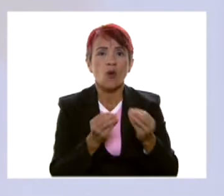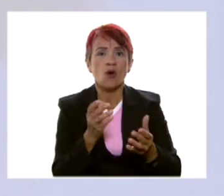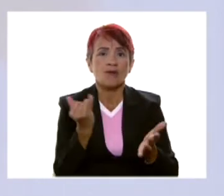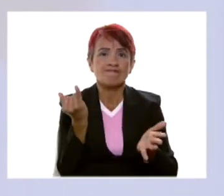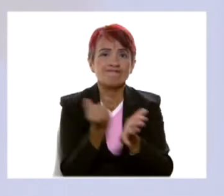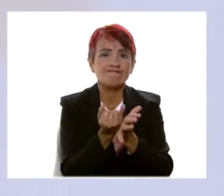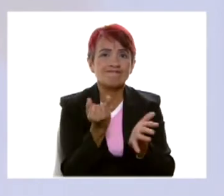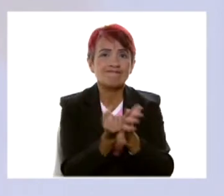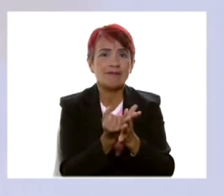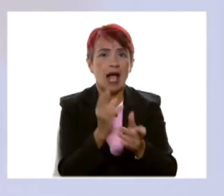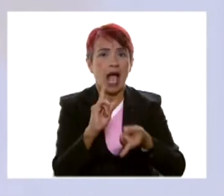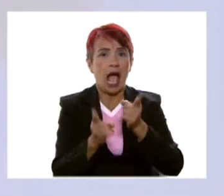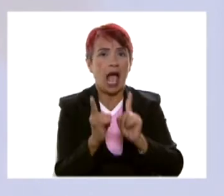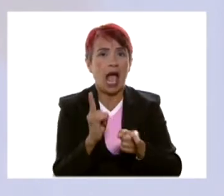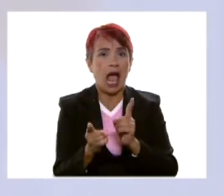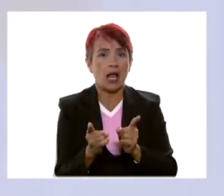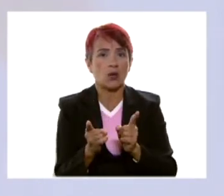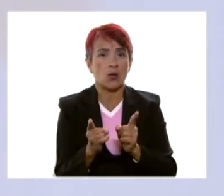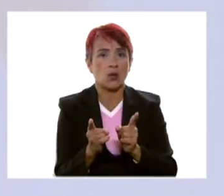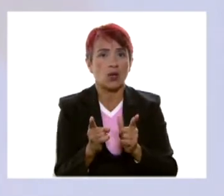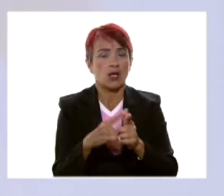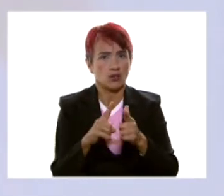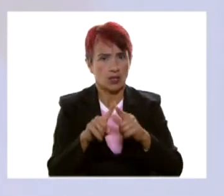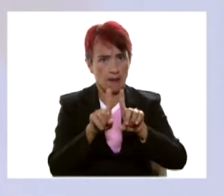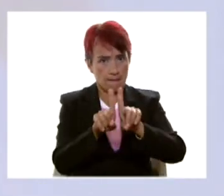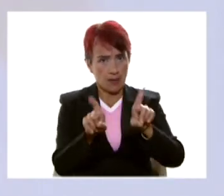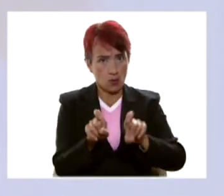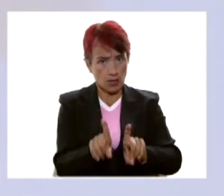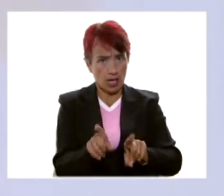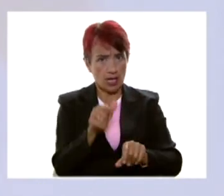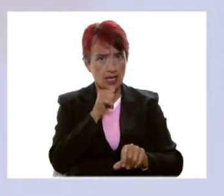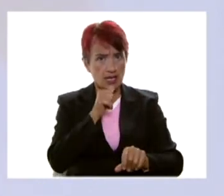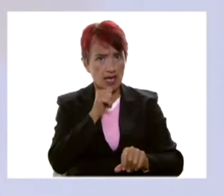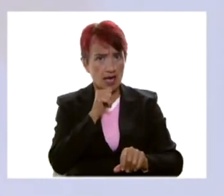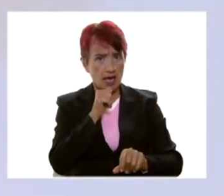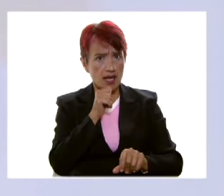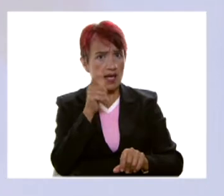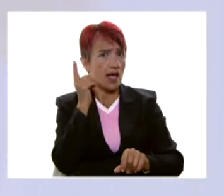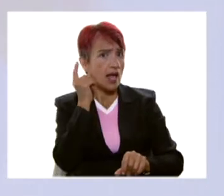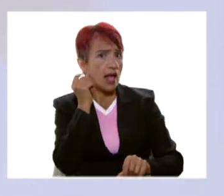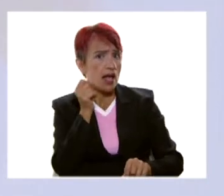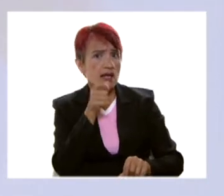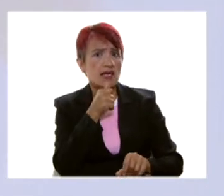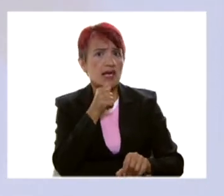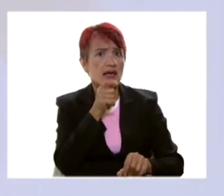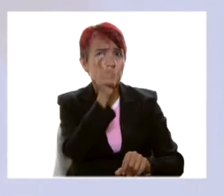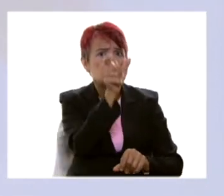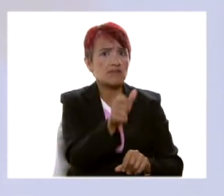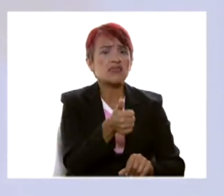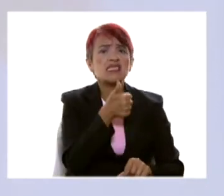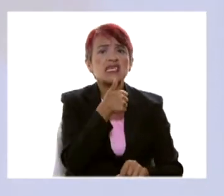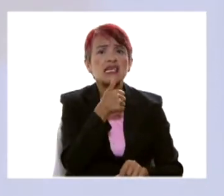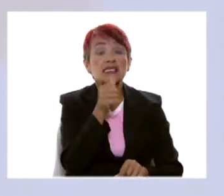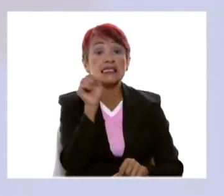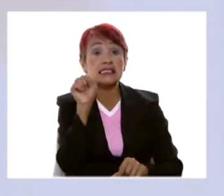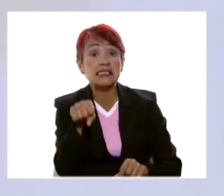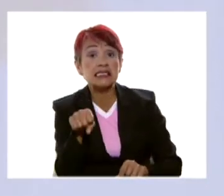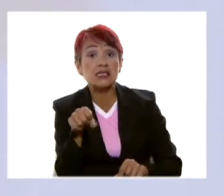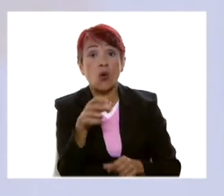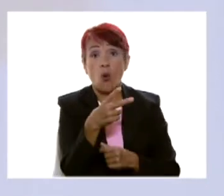15 years old, right? O sea, estoy preguntando, ¿tienes esa edad, 15 años? ¿Sí o no? ¿Okay?